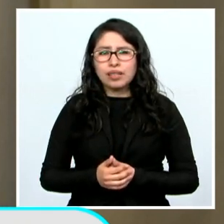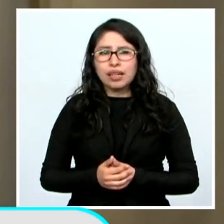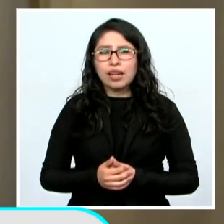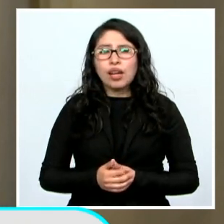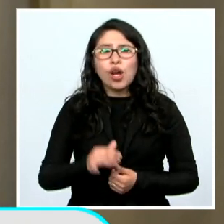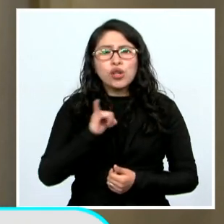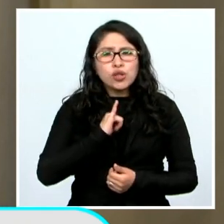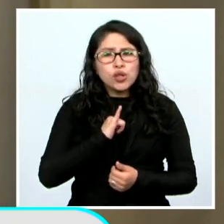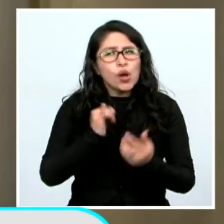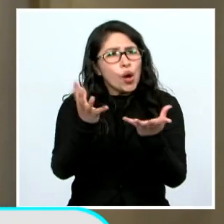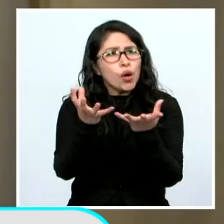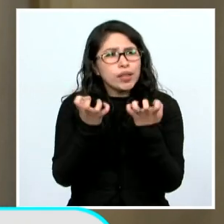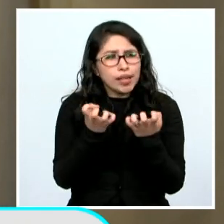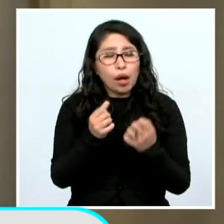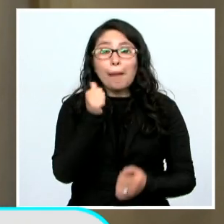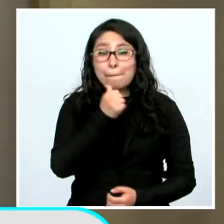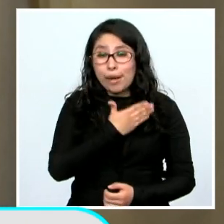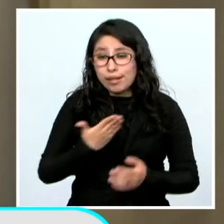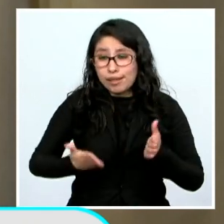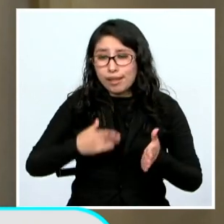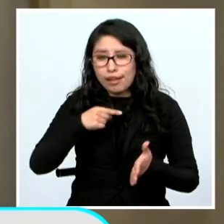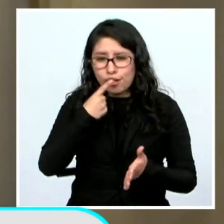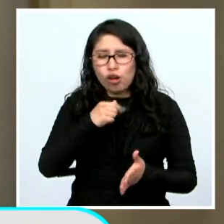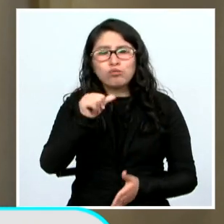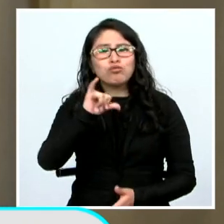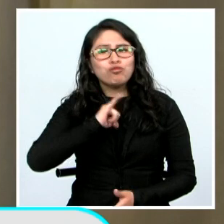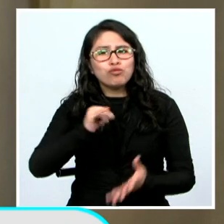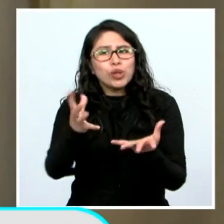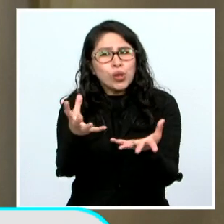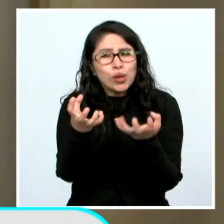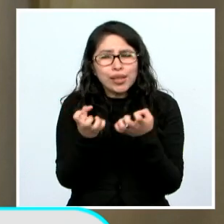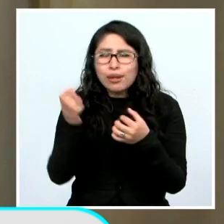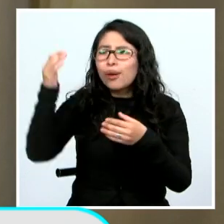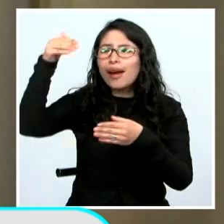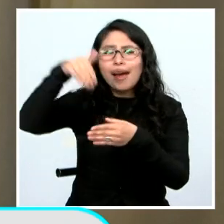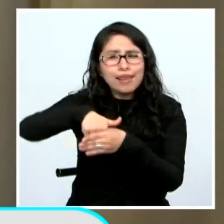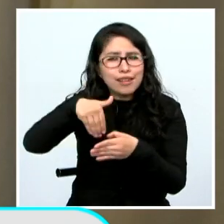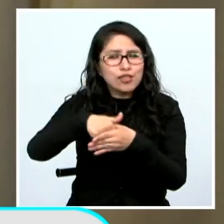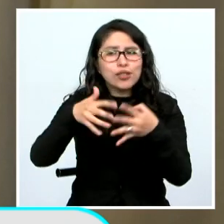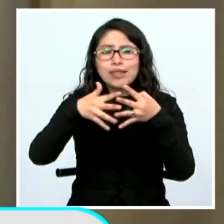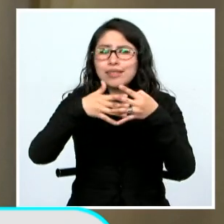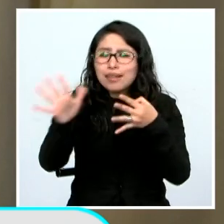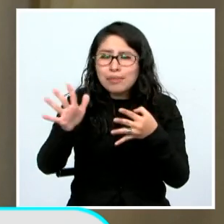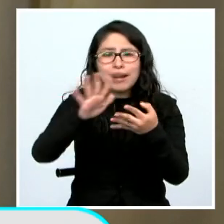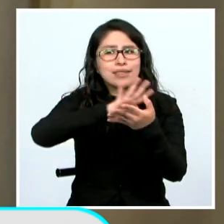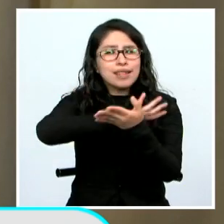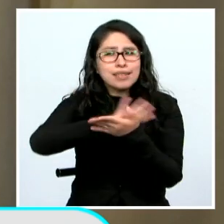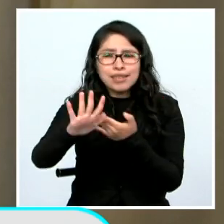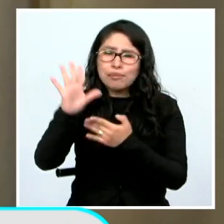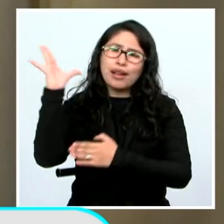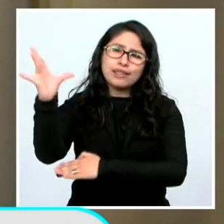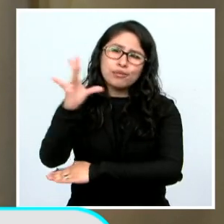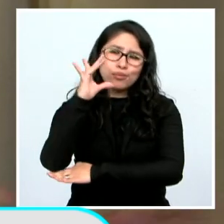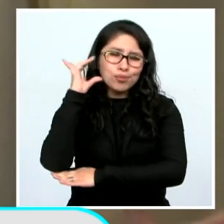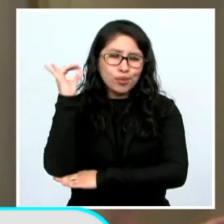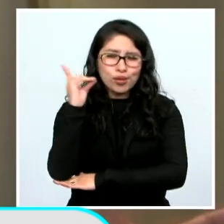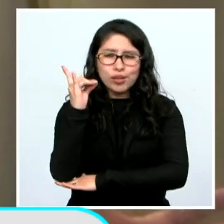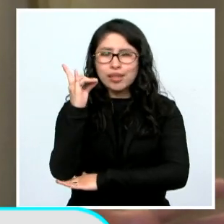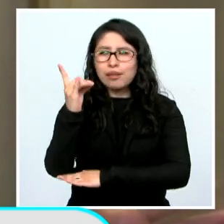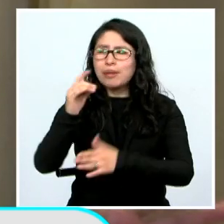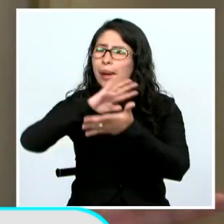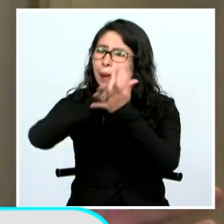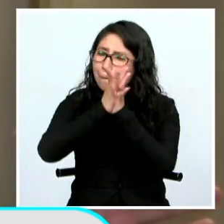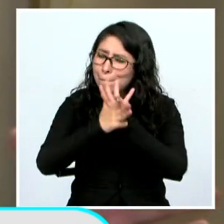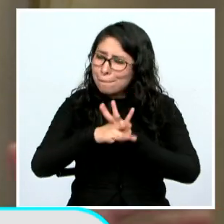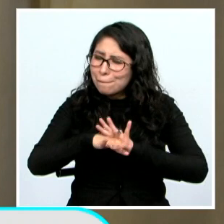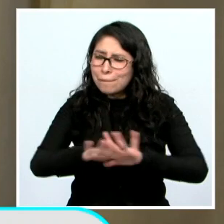único que yo quiero es llevar adelante elecciones transparentes y limpias para Bolivia para que salgamos en paz de esta